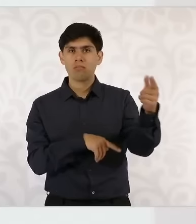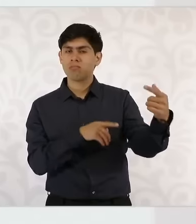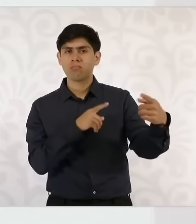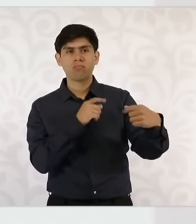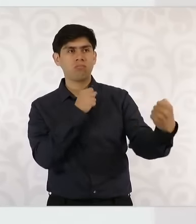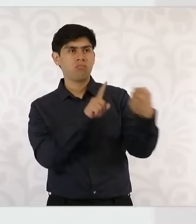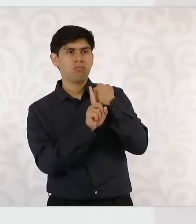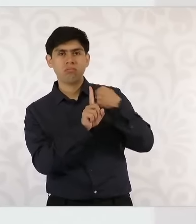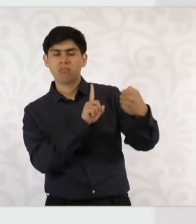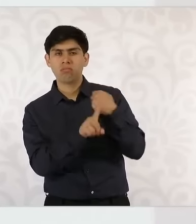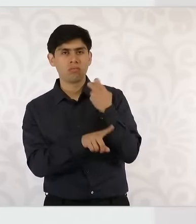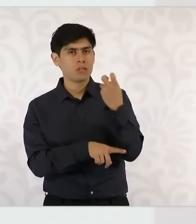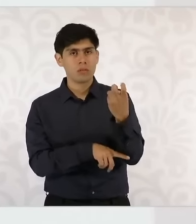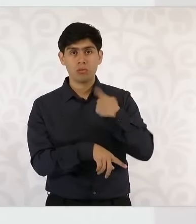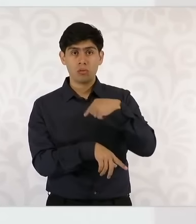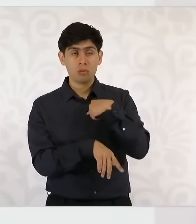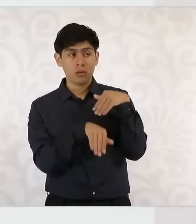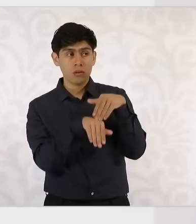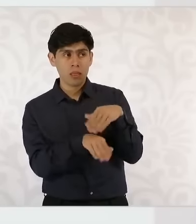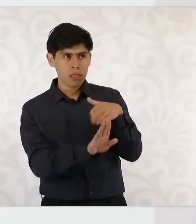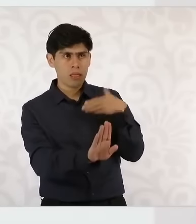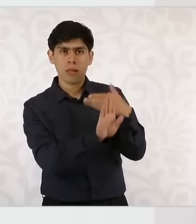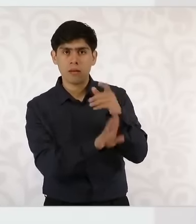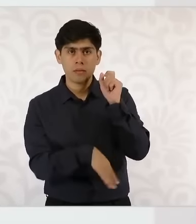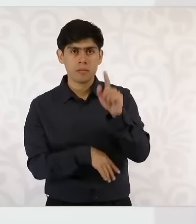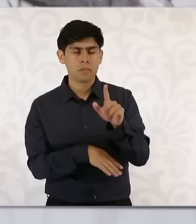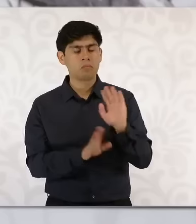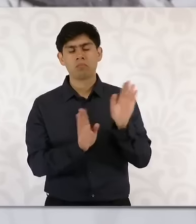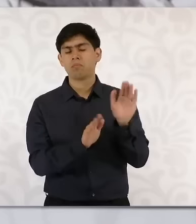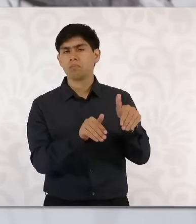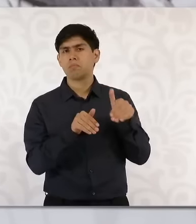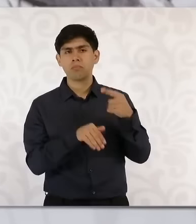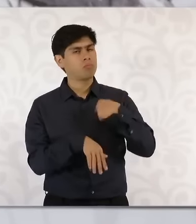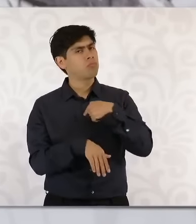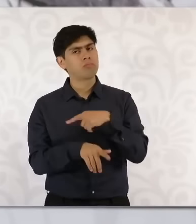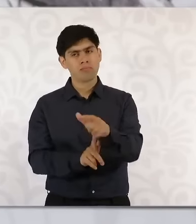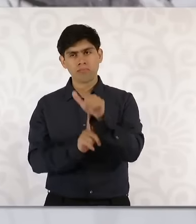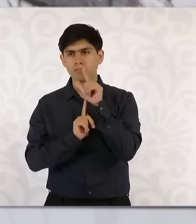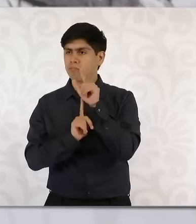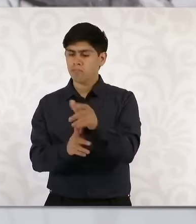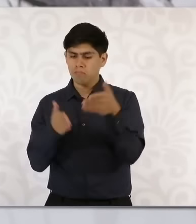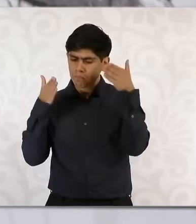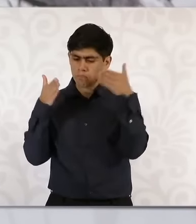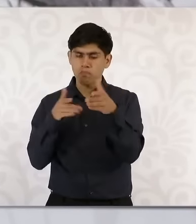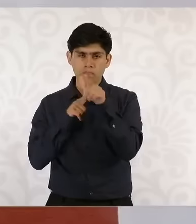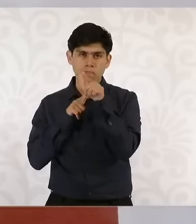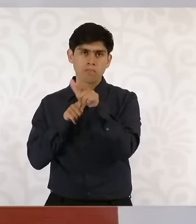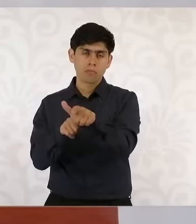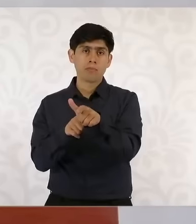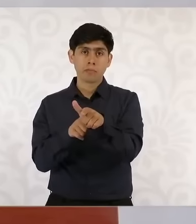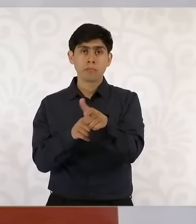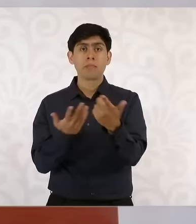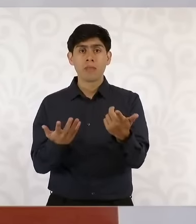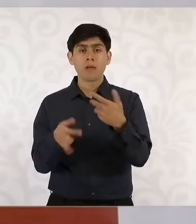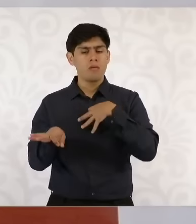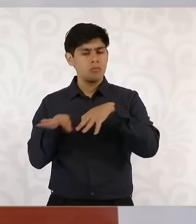Entonces, nada de caer en la provocación y a seguir, a caminar. Es mucho el trabajo